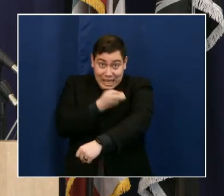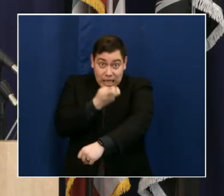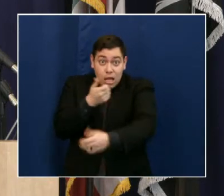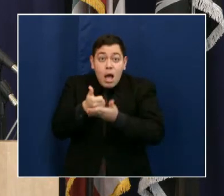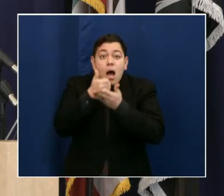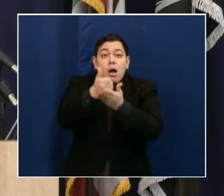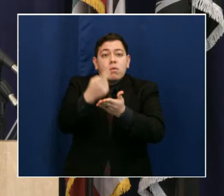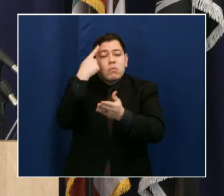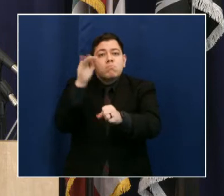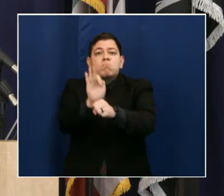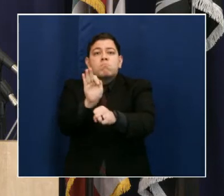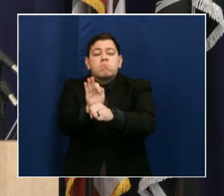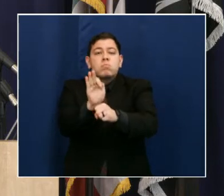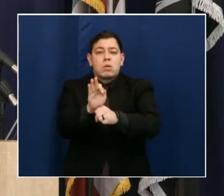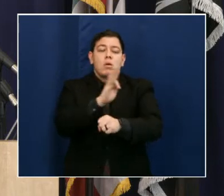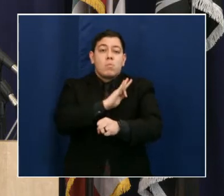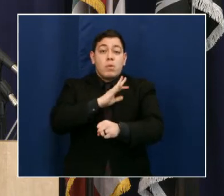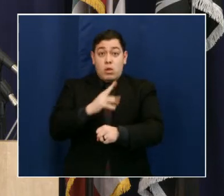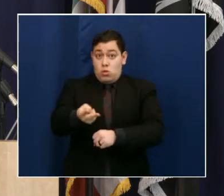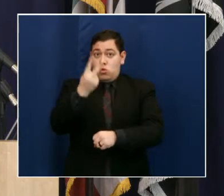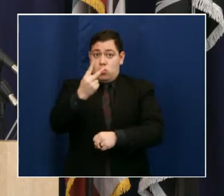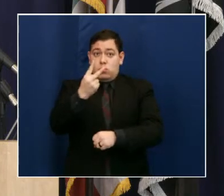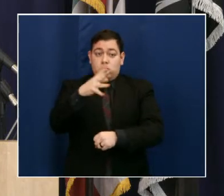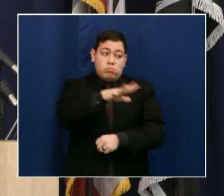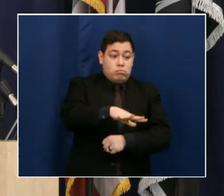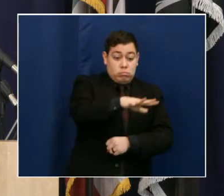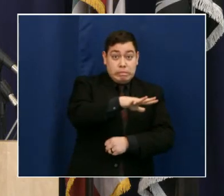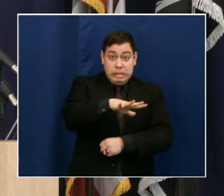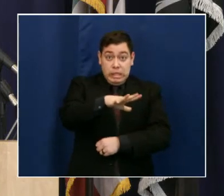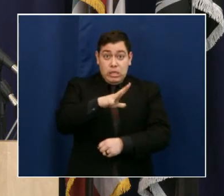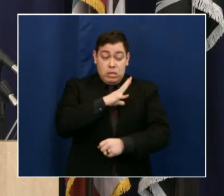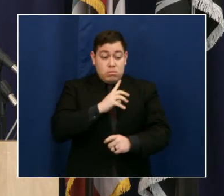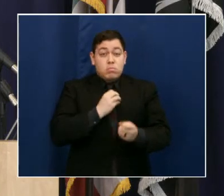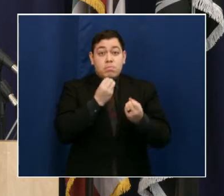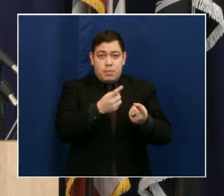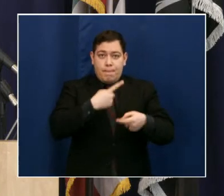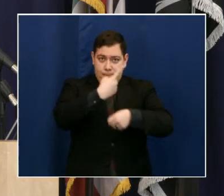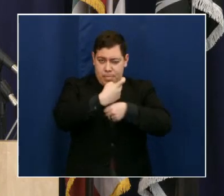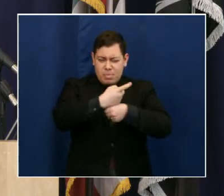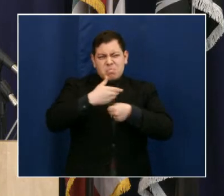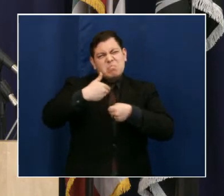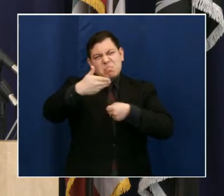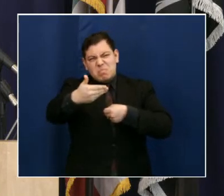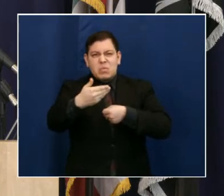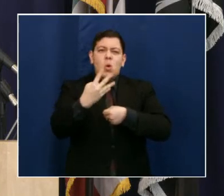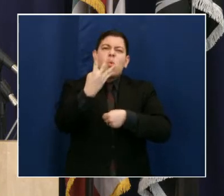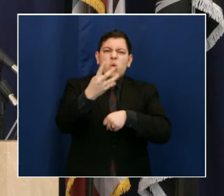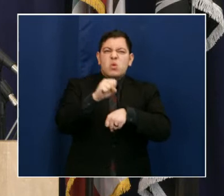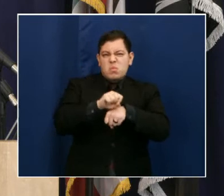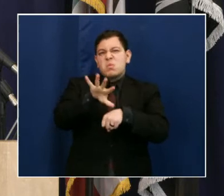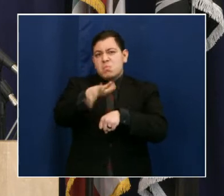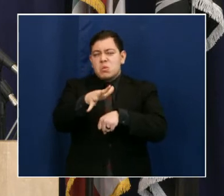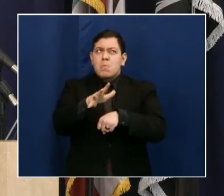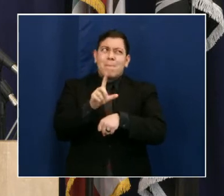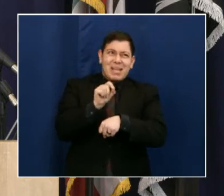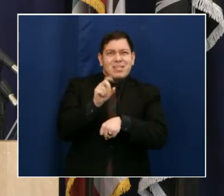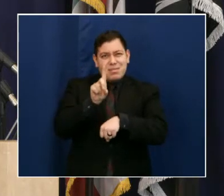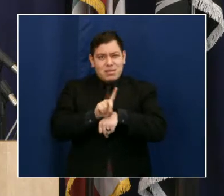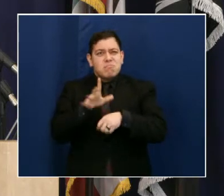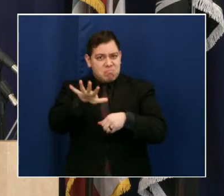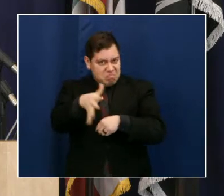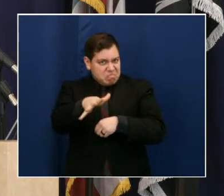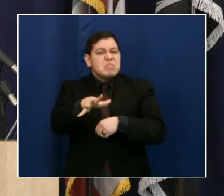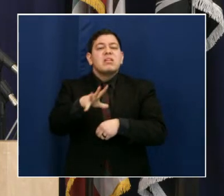importante. Son 2 vacunas las que les van a dar a las comunidades. Primero les van a dar una y como a las cuantas semanas, creo que casi 20 días, van a tener